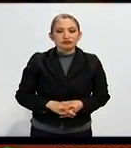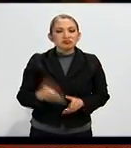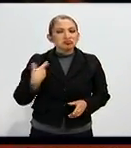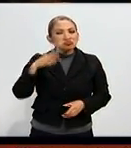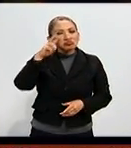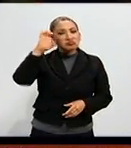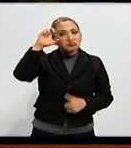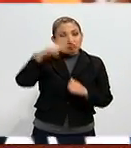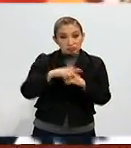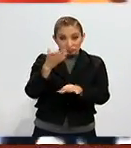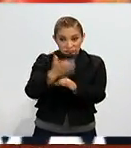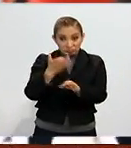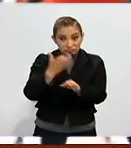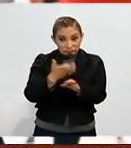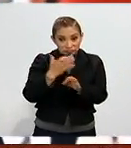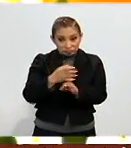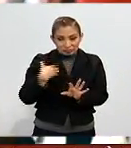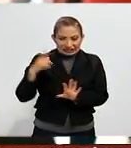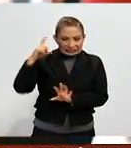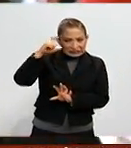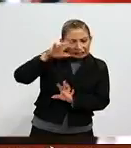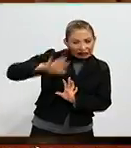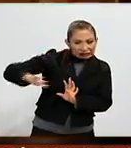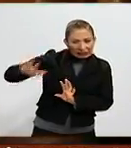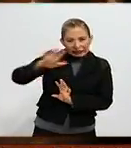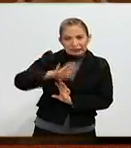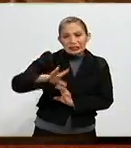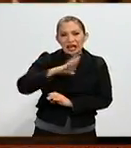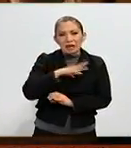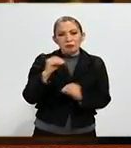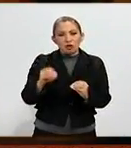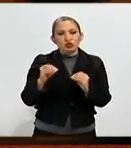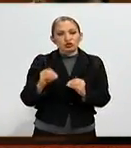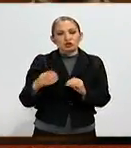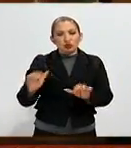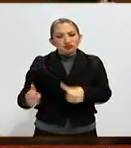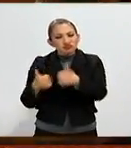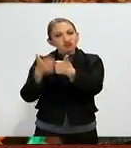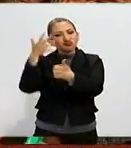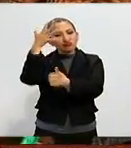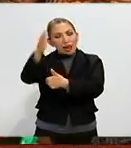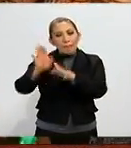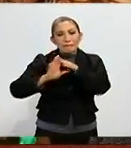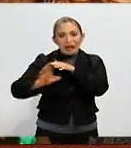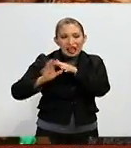ve Europa en este momento complejo en el que pues hay muchos retos, entre ellos la migración, algunas